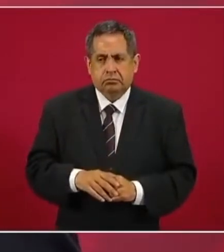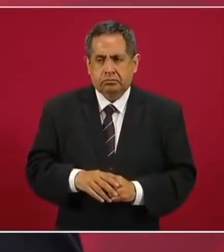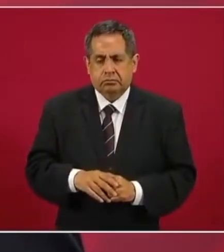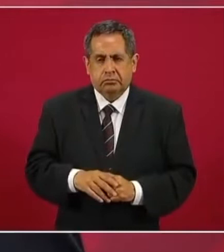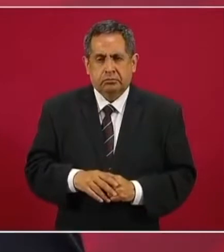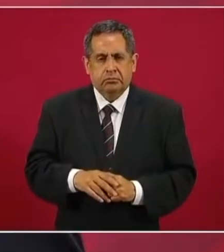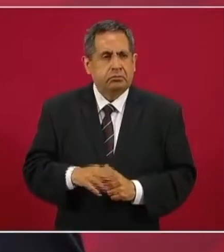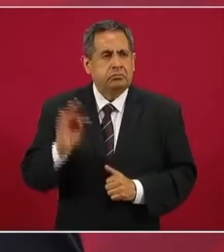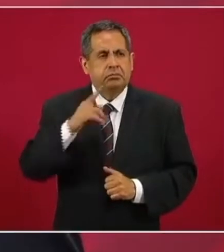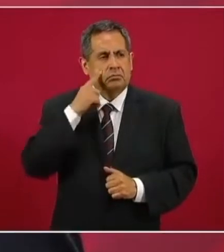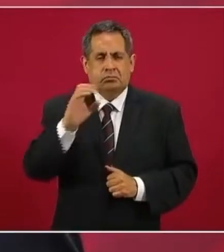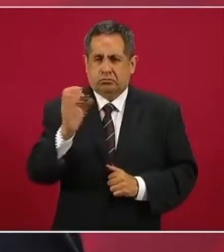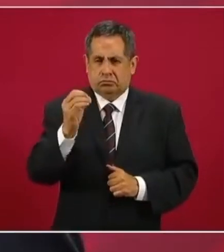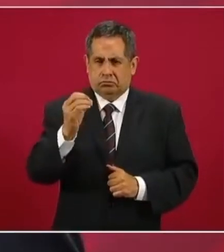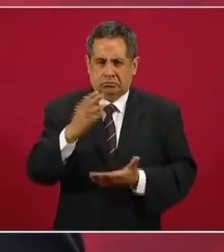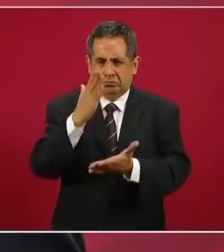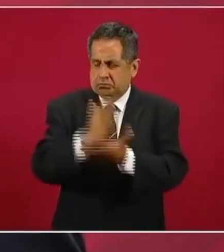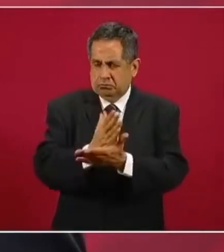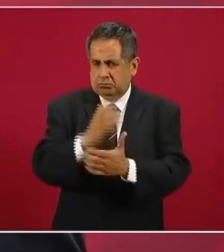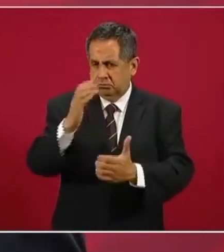a más tardar en octubre,